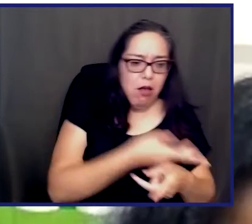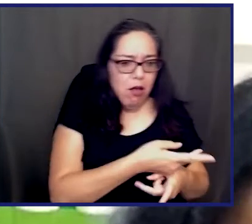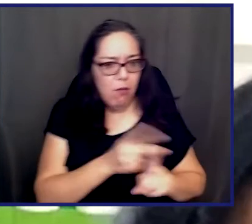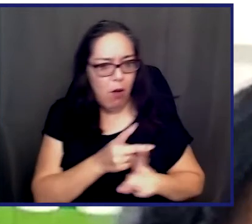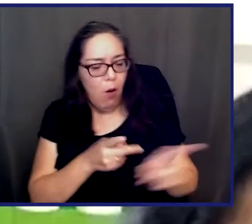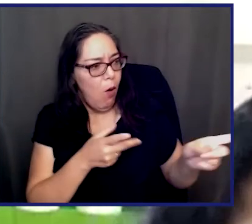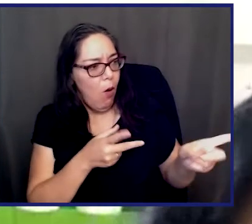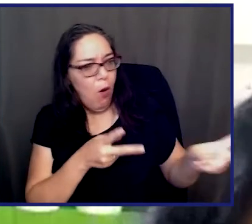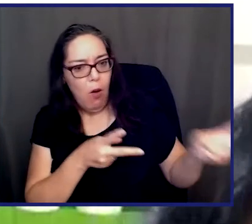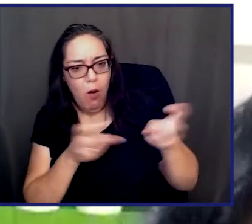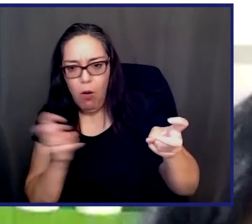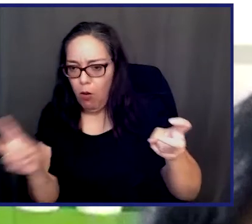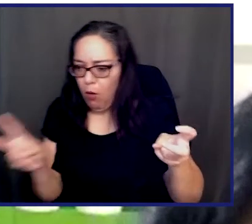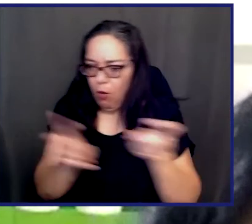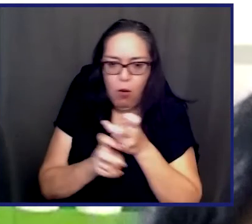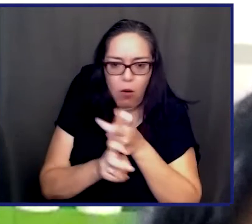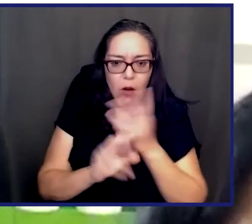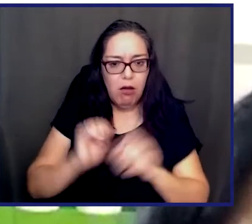gustado. Y